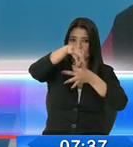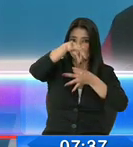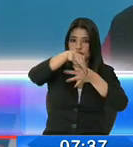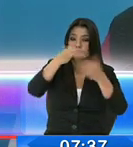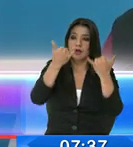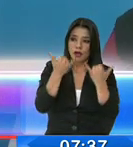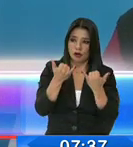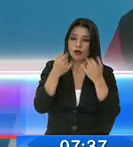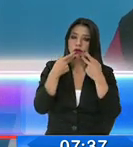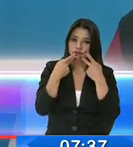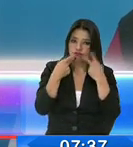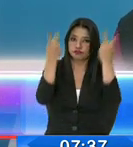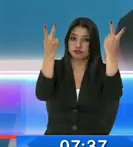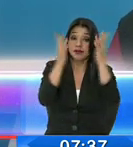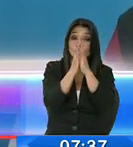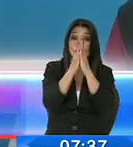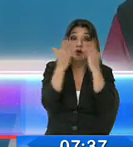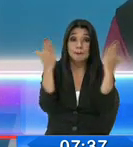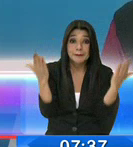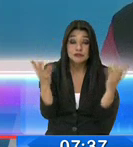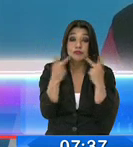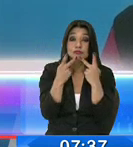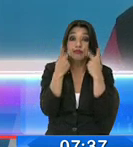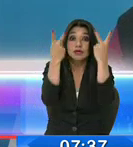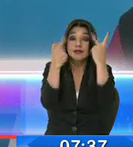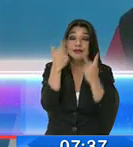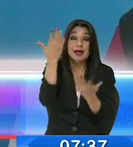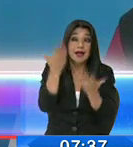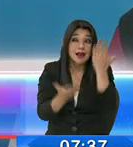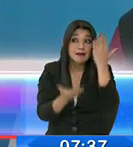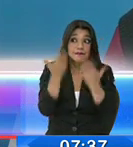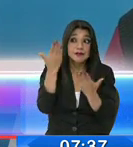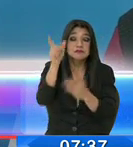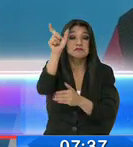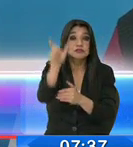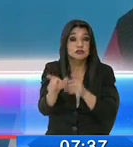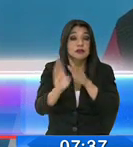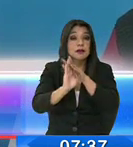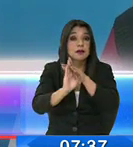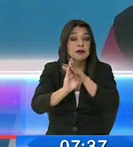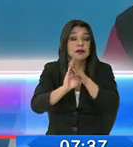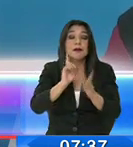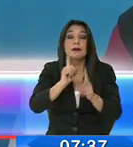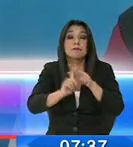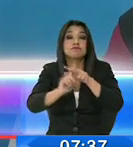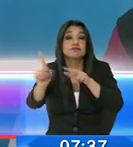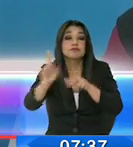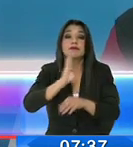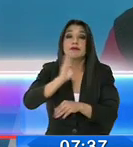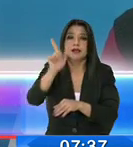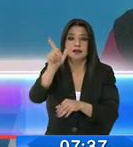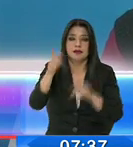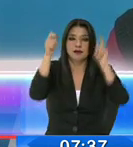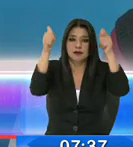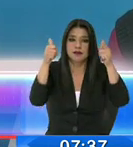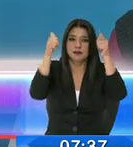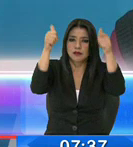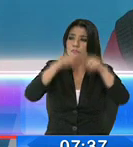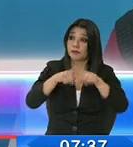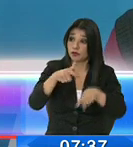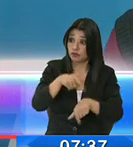ya el comercio publica una información que podría ser candidato el prófugo en bélgica sin embargo como ve los tiempos